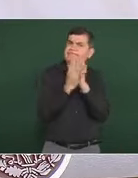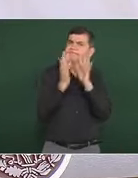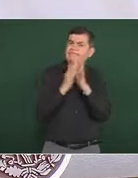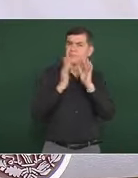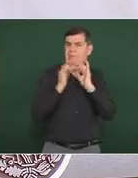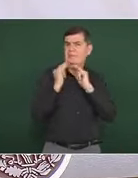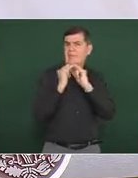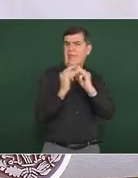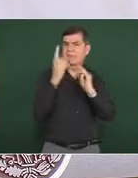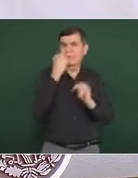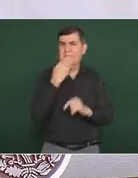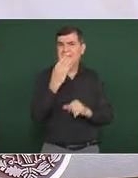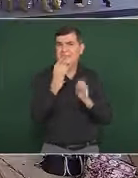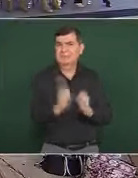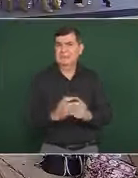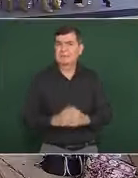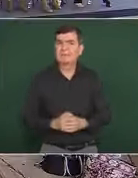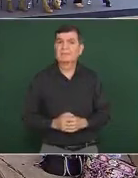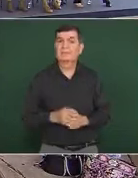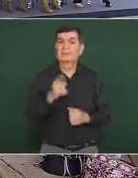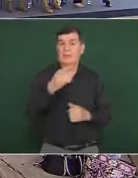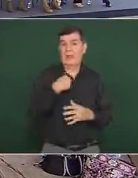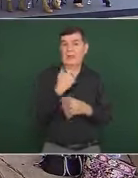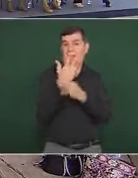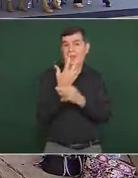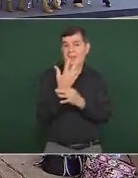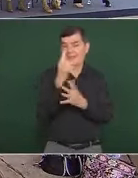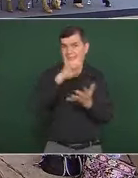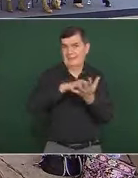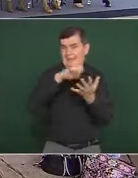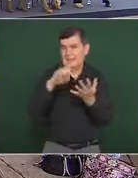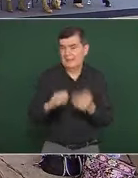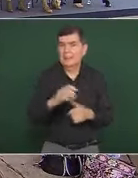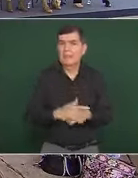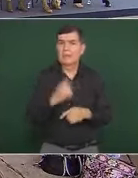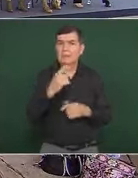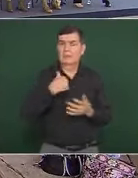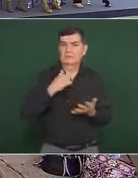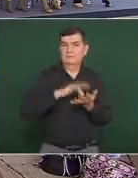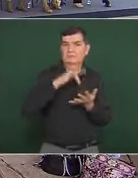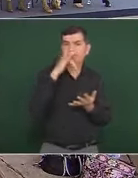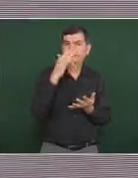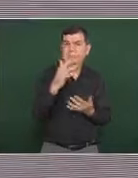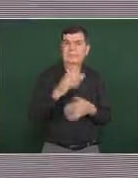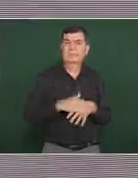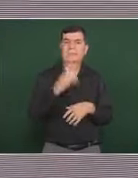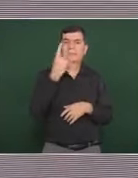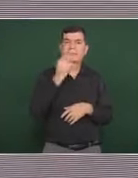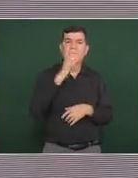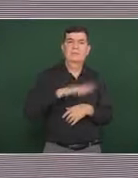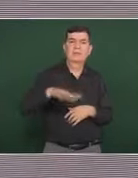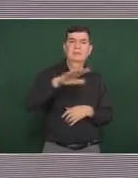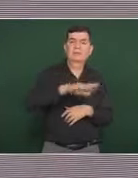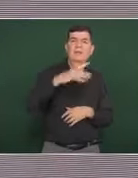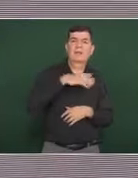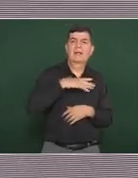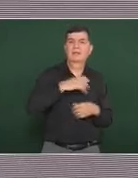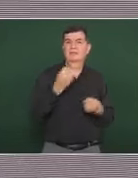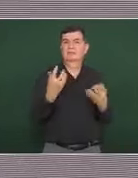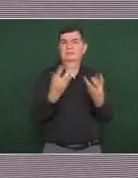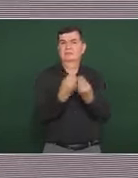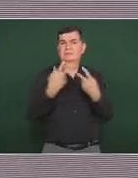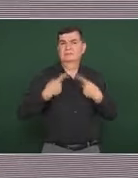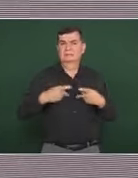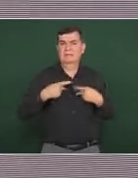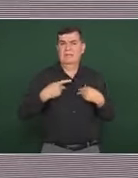de Bienestar. Decir, por ejemplo, agradecer a los